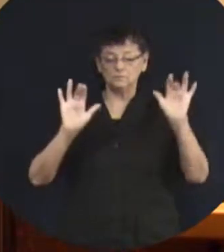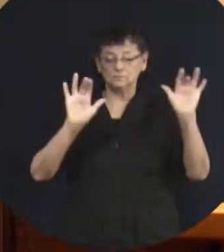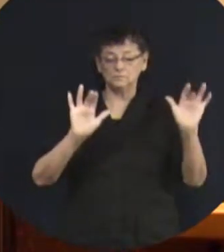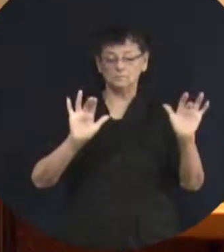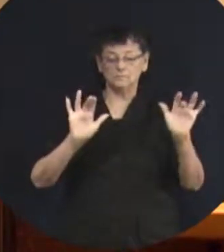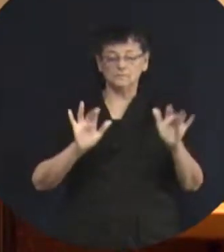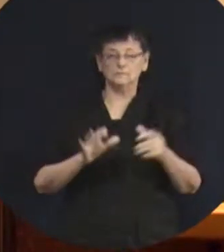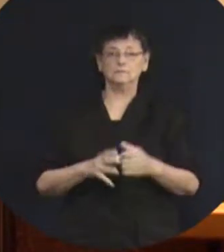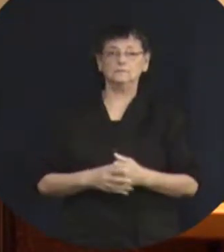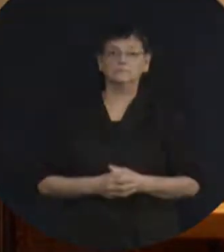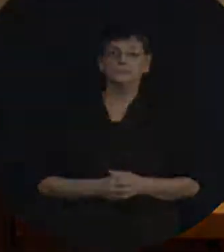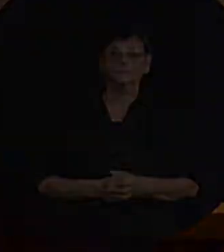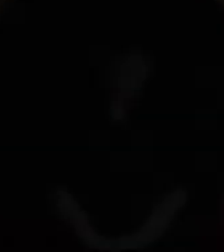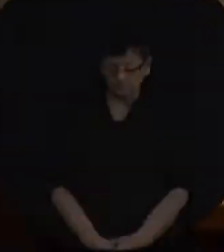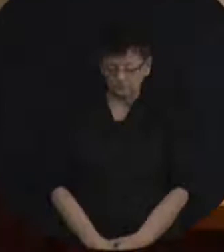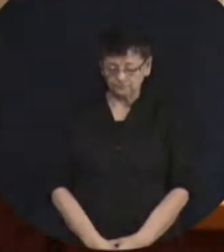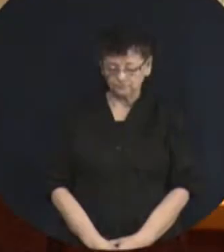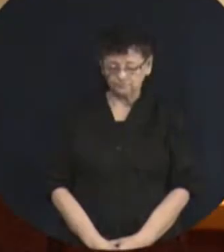misericordioso.